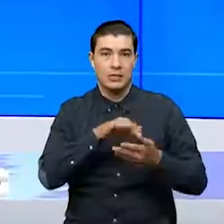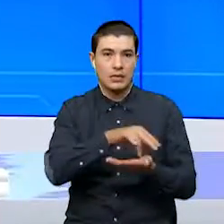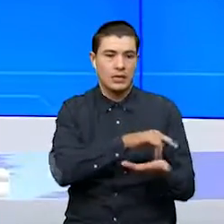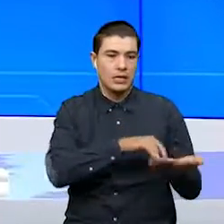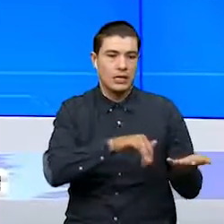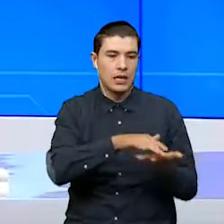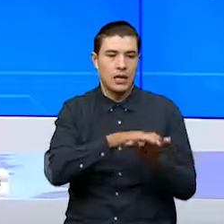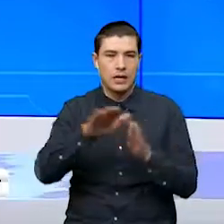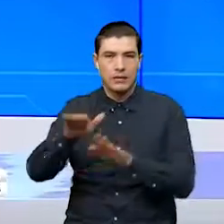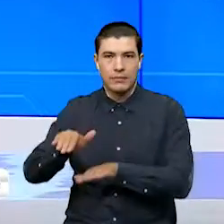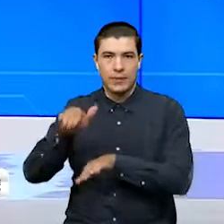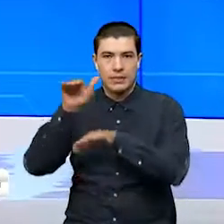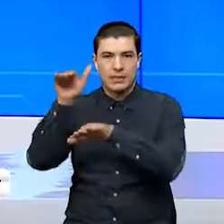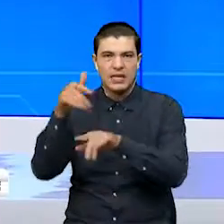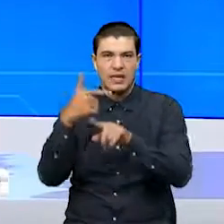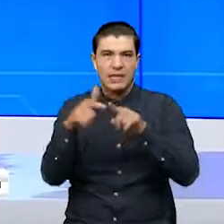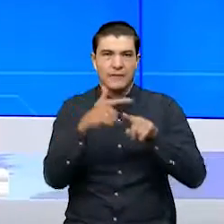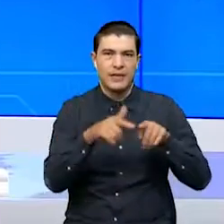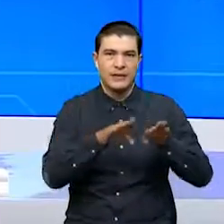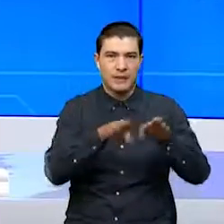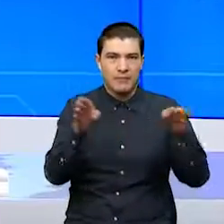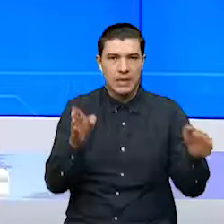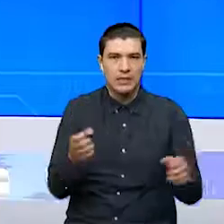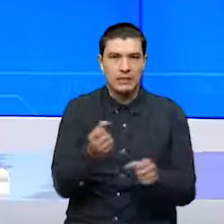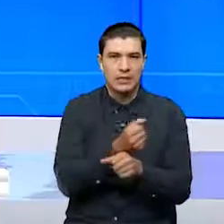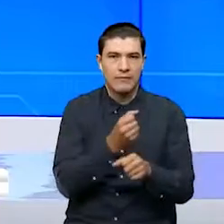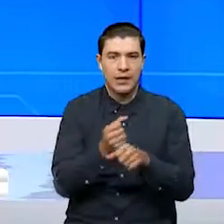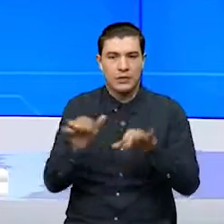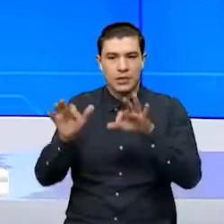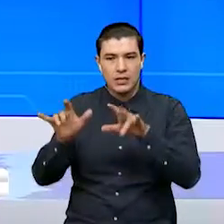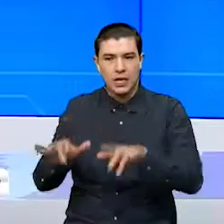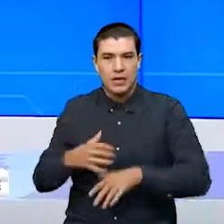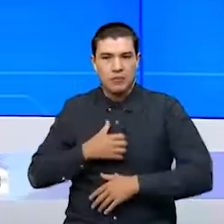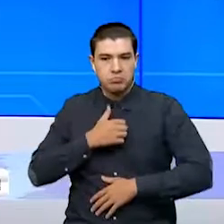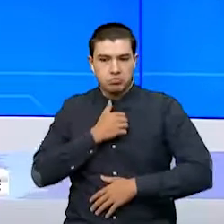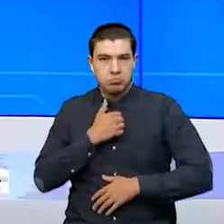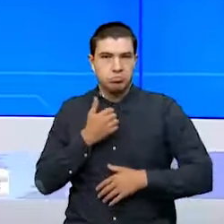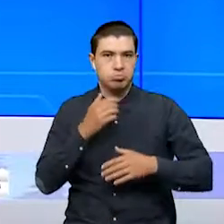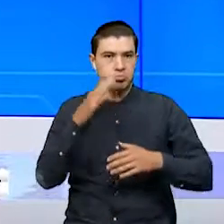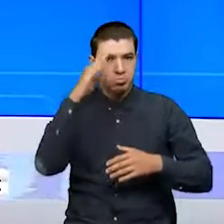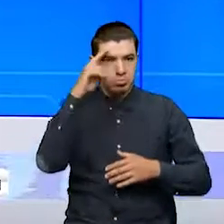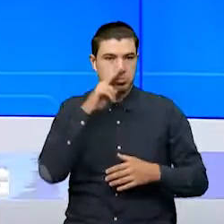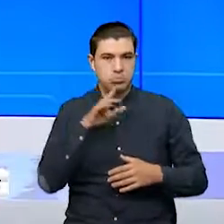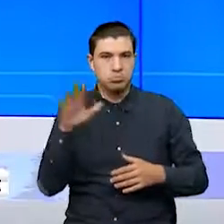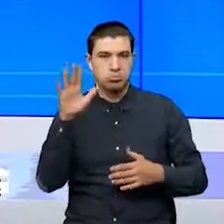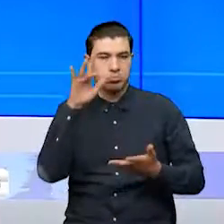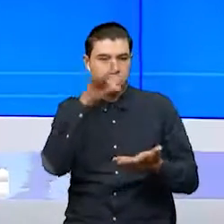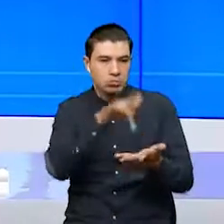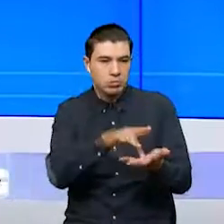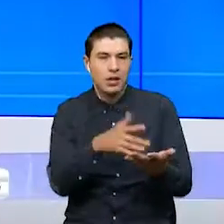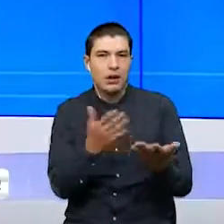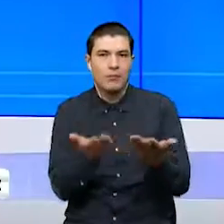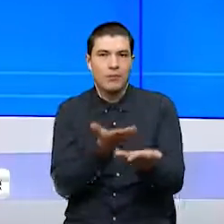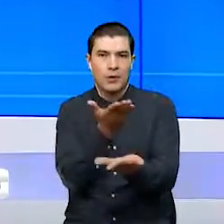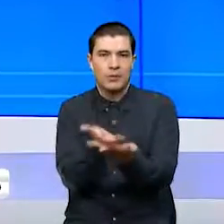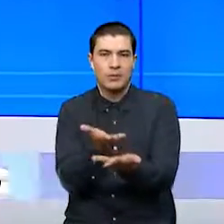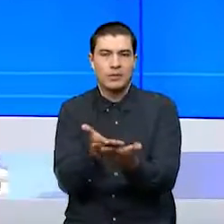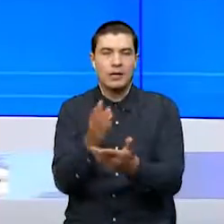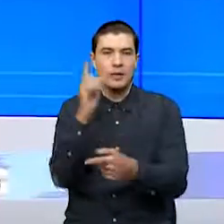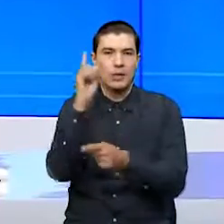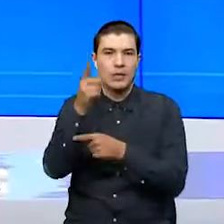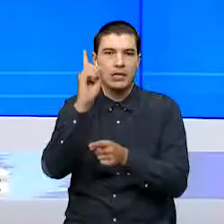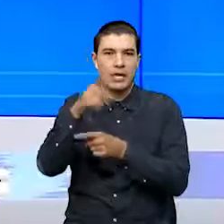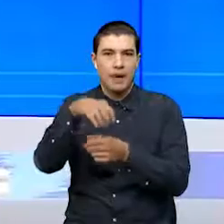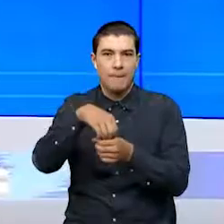representantes de las diferentes mesas de trabajo secretarios de despacho y autoridades para presentar las políticas públicas karen sánchez